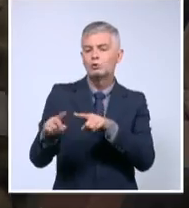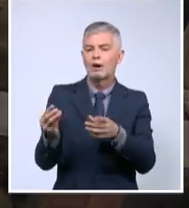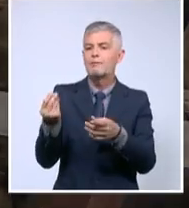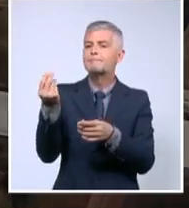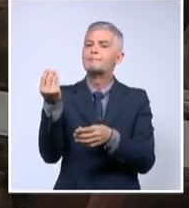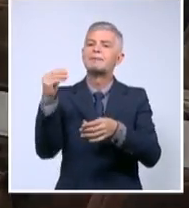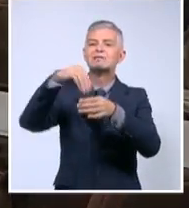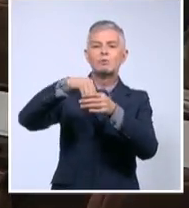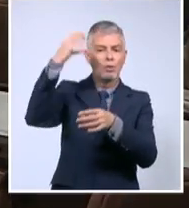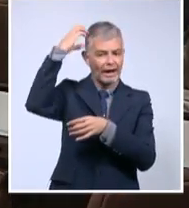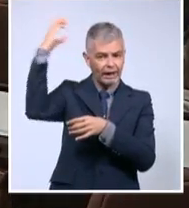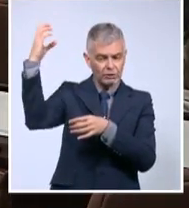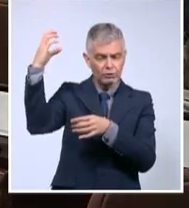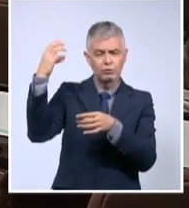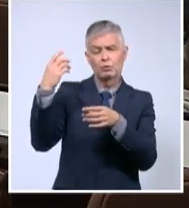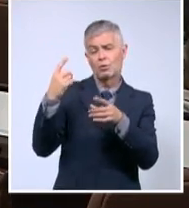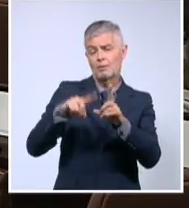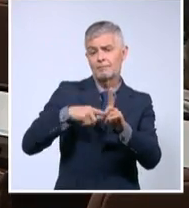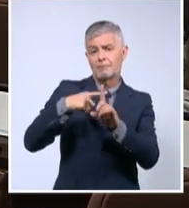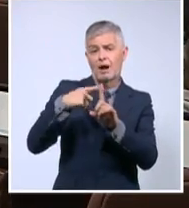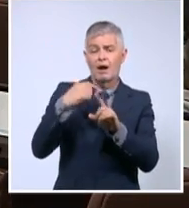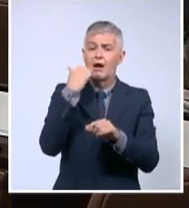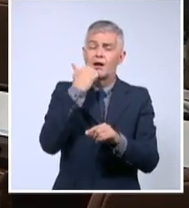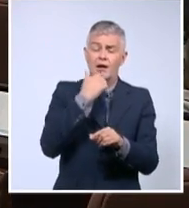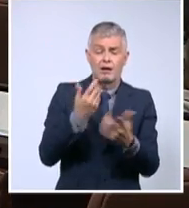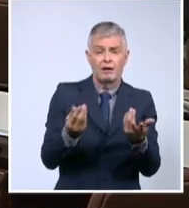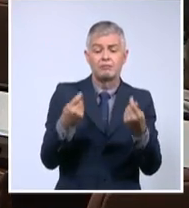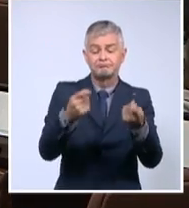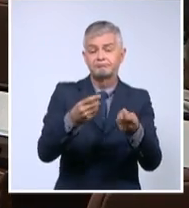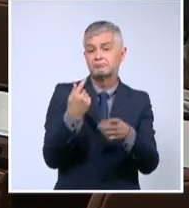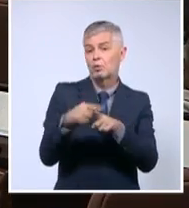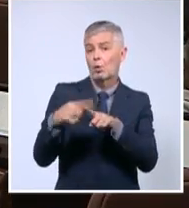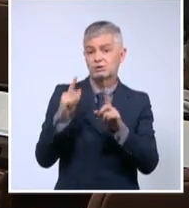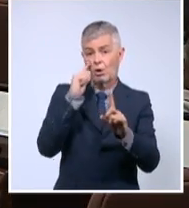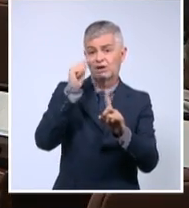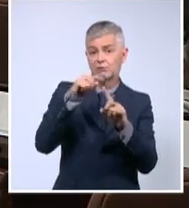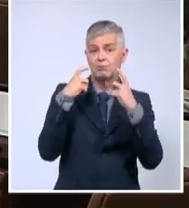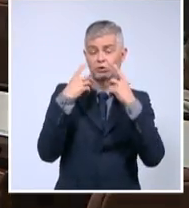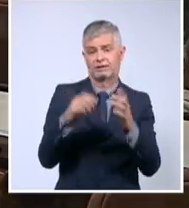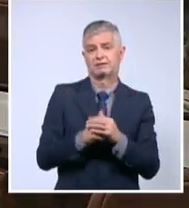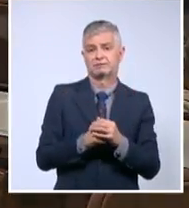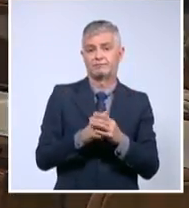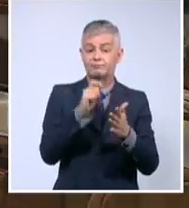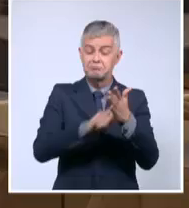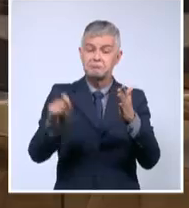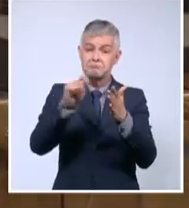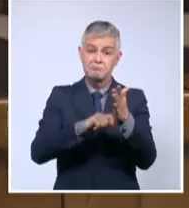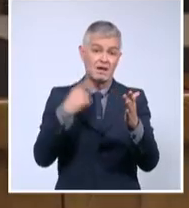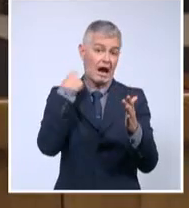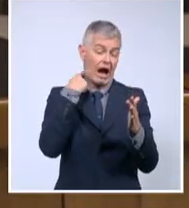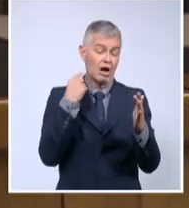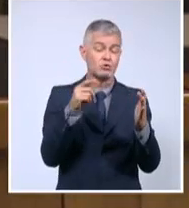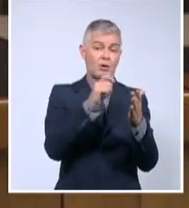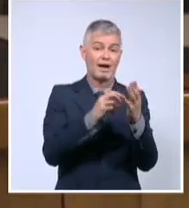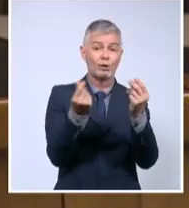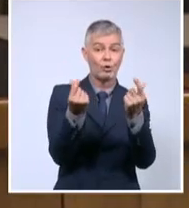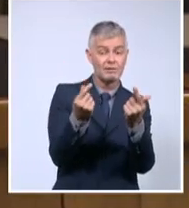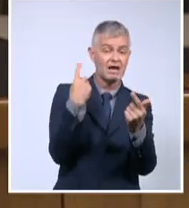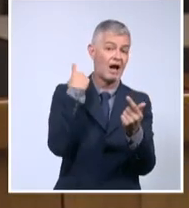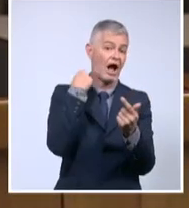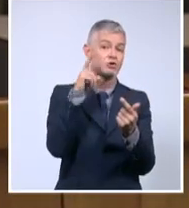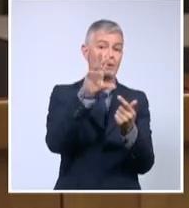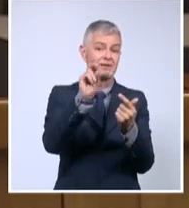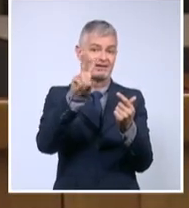del Estado, entre otros. Al diseñar el plan de la economía para el 2020, habíamos previsto, aún